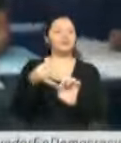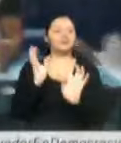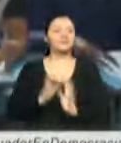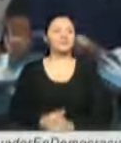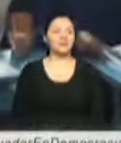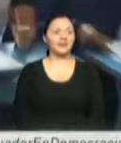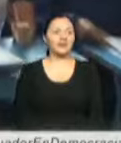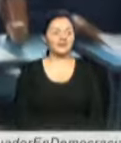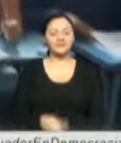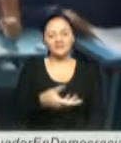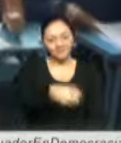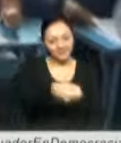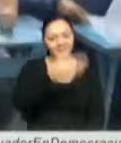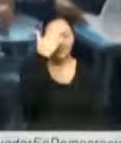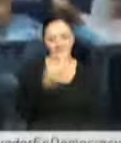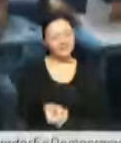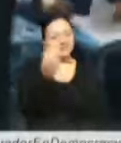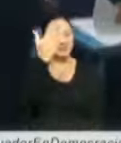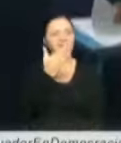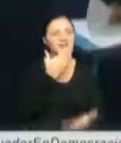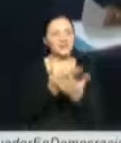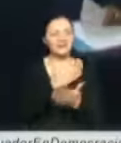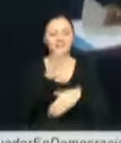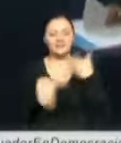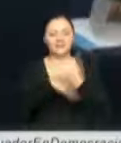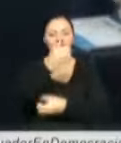Buenos días, muchas gracias por todo.